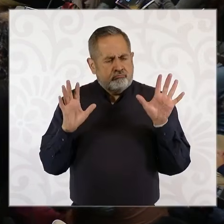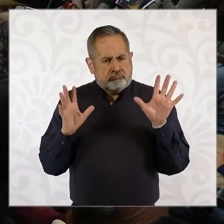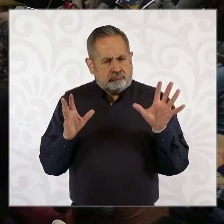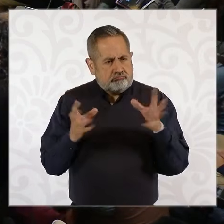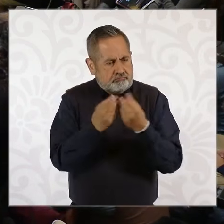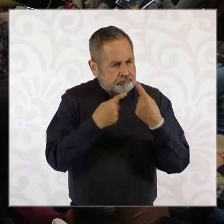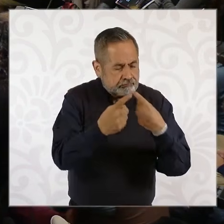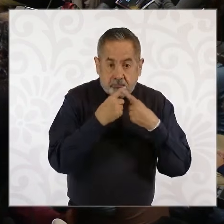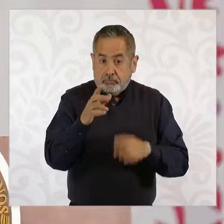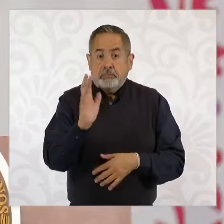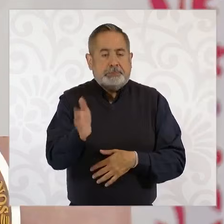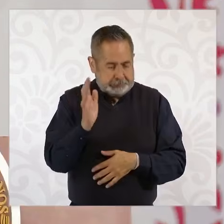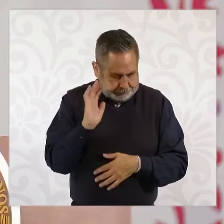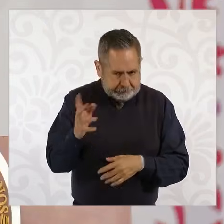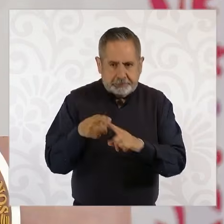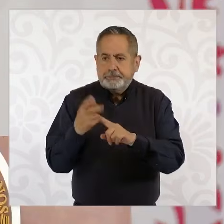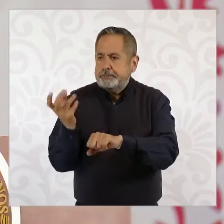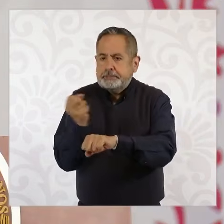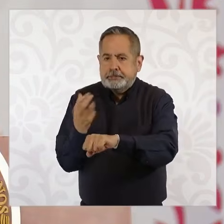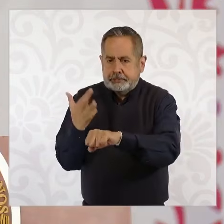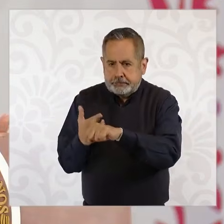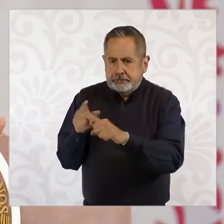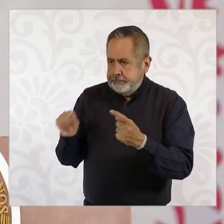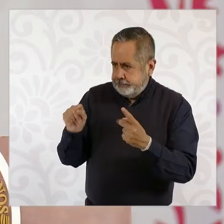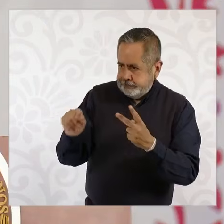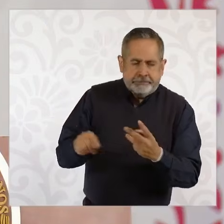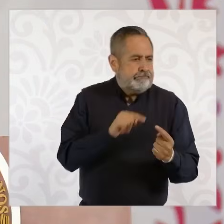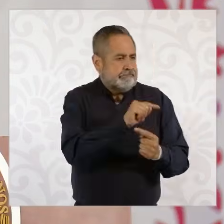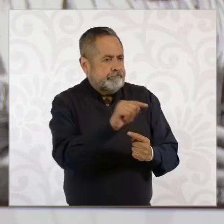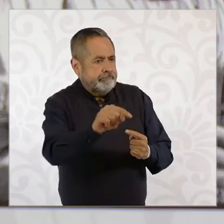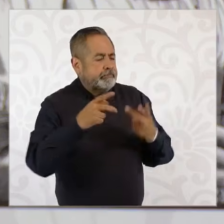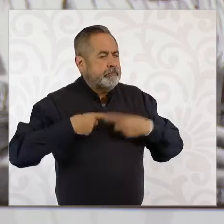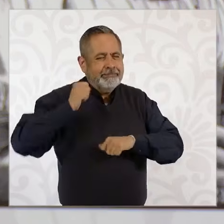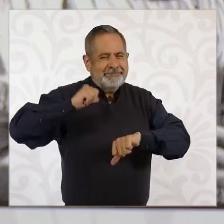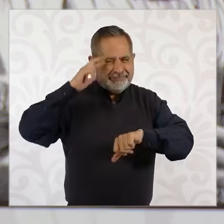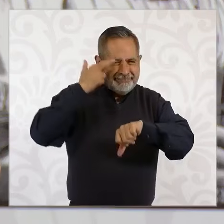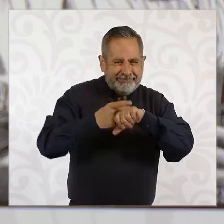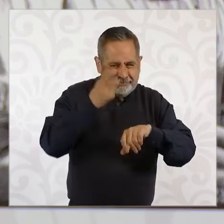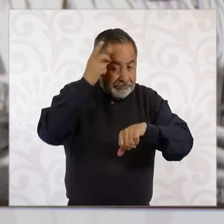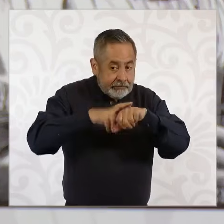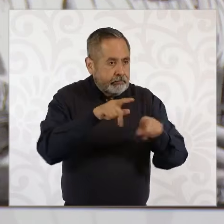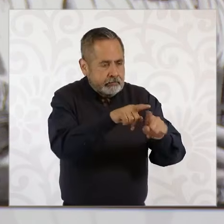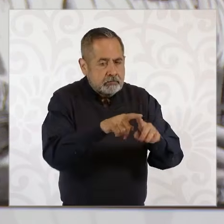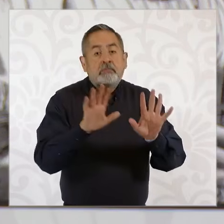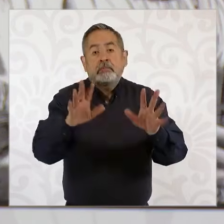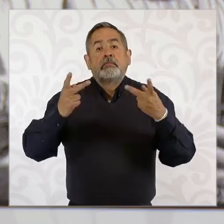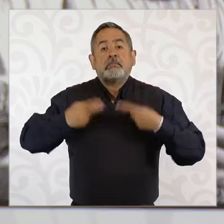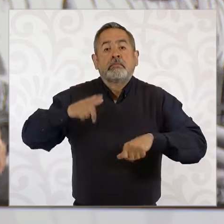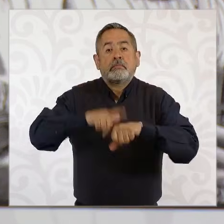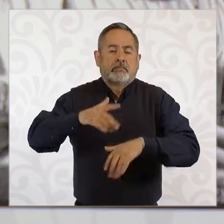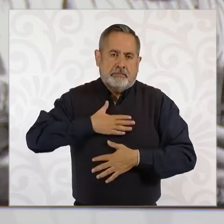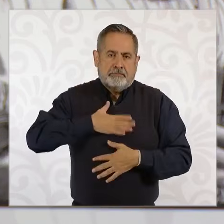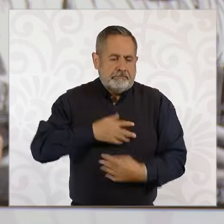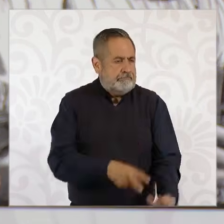se han estado reuniendo los secretarios, las secretarias con quienes corresponde, pero ahora lo voy a hacer yo de manera personal,